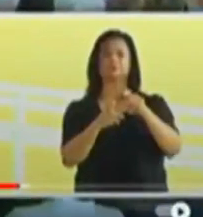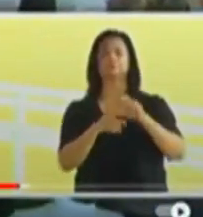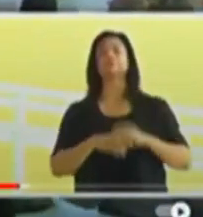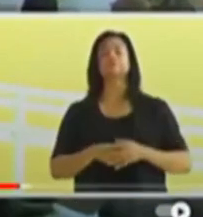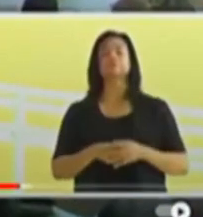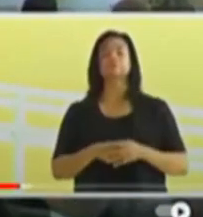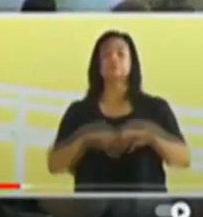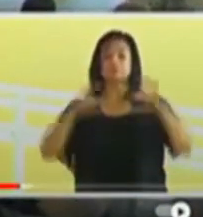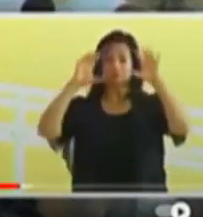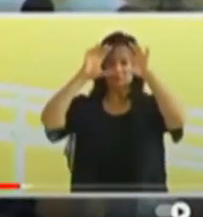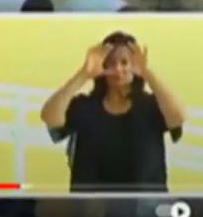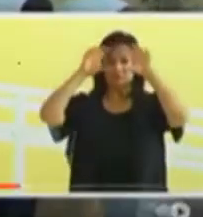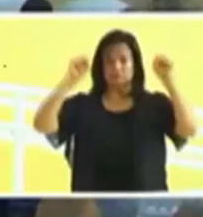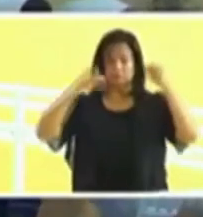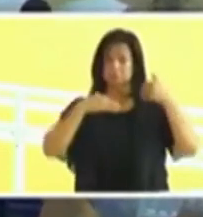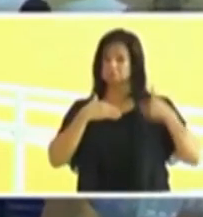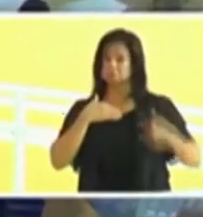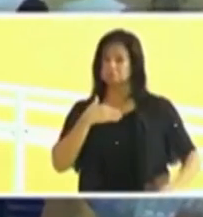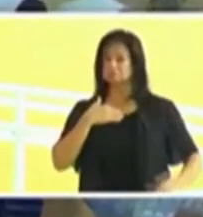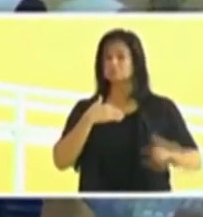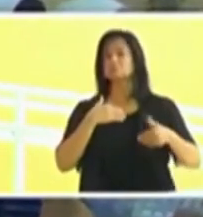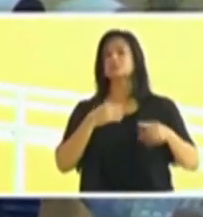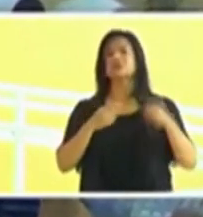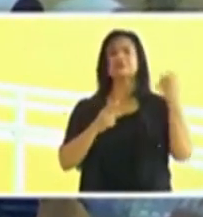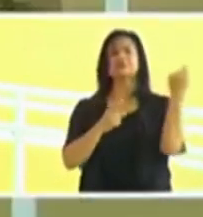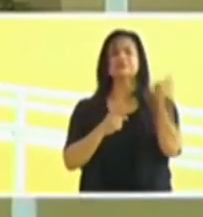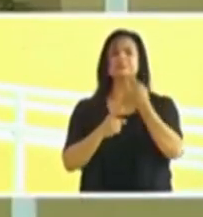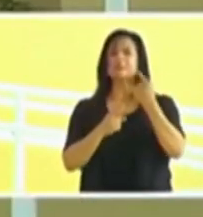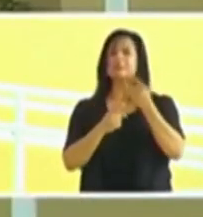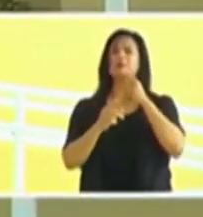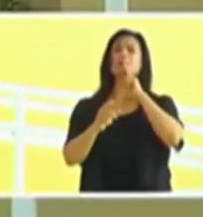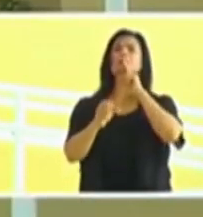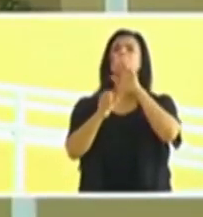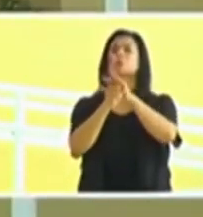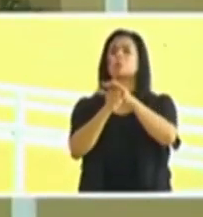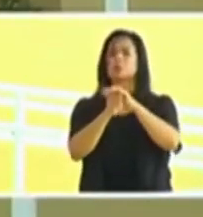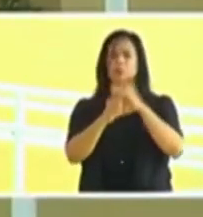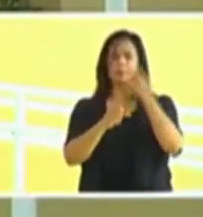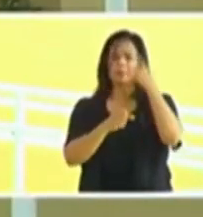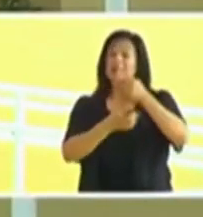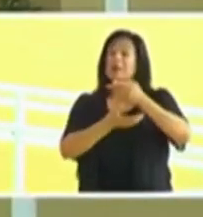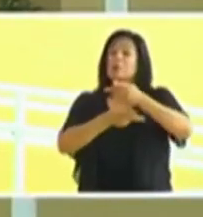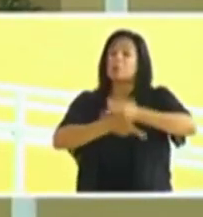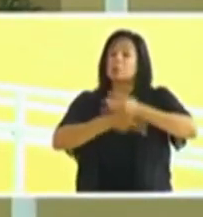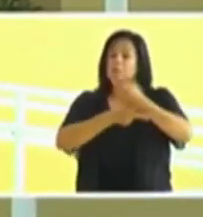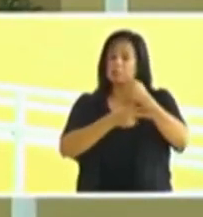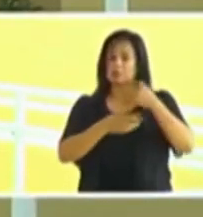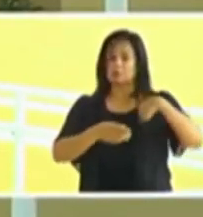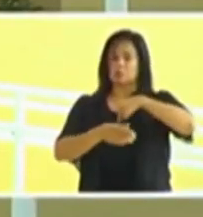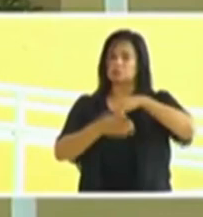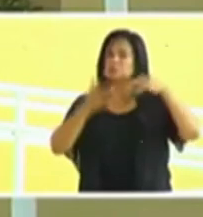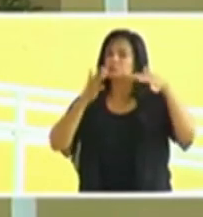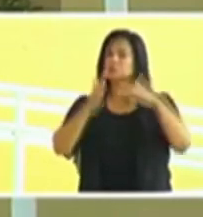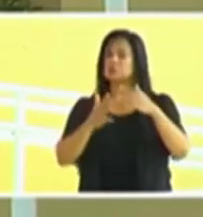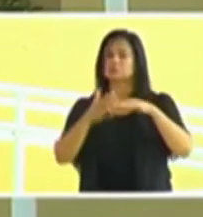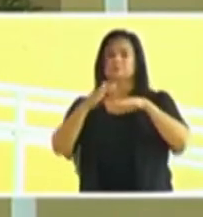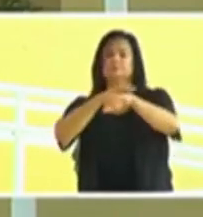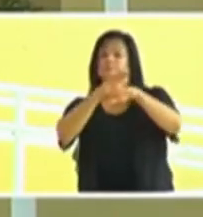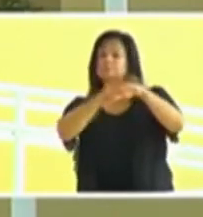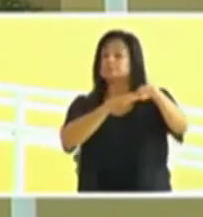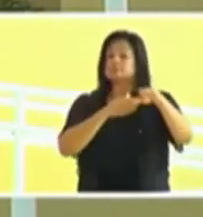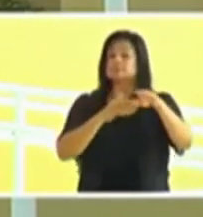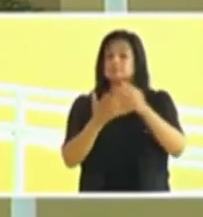Como presidente, siempre me he comprometido a trabajar para garantizar que nuestros estudiantes tengan acceso a